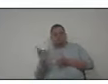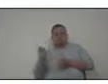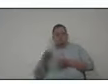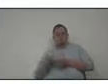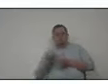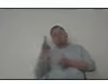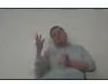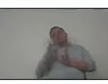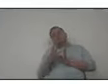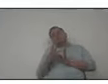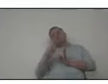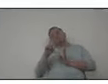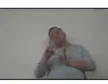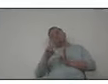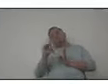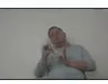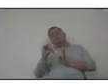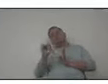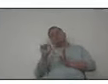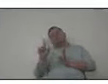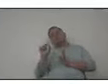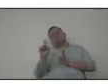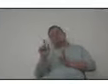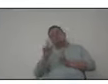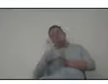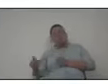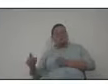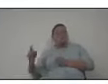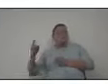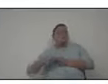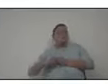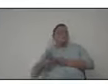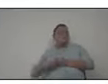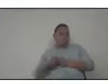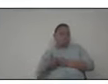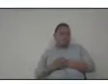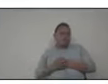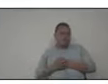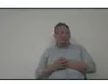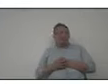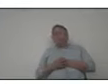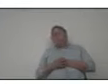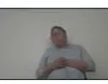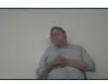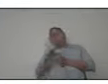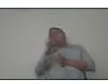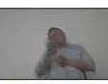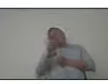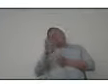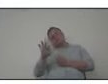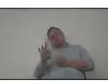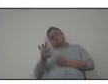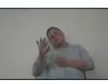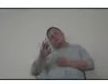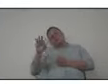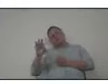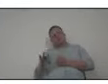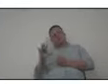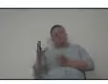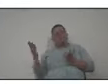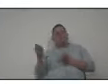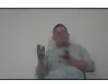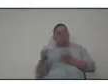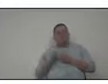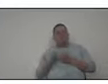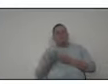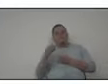de 4.211. En este momento tenemos el 98% de nuestra población en Cañón Mochuelo